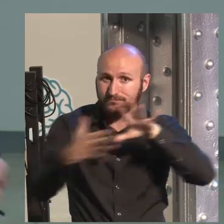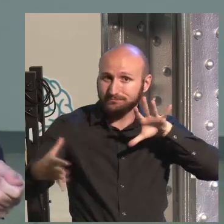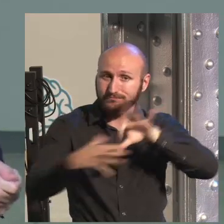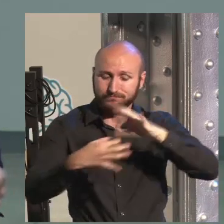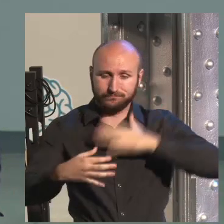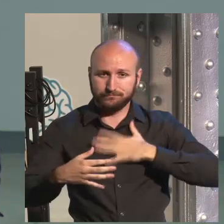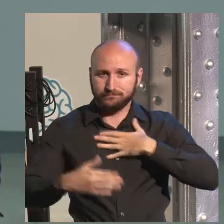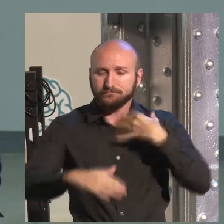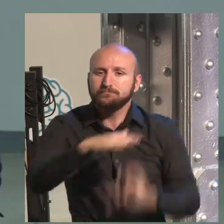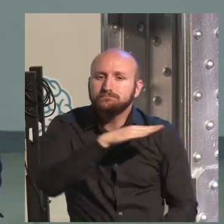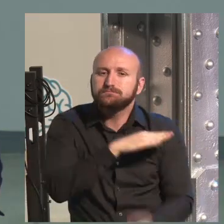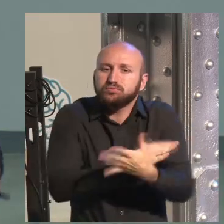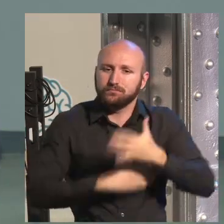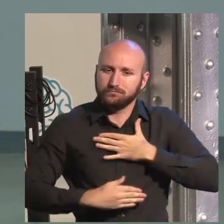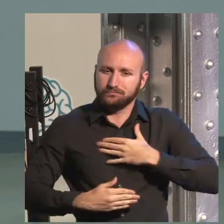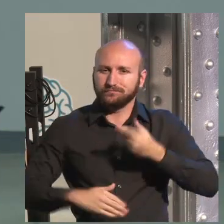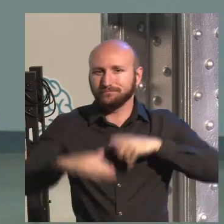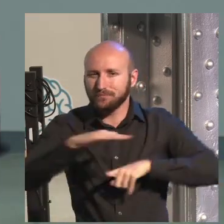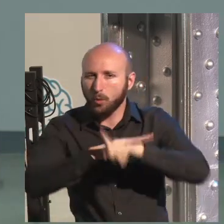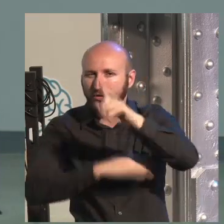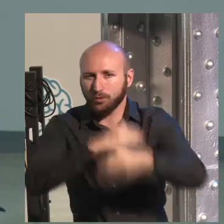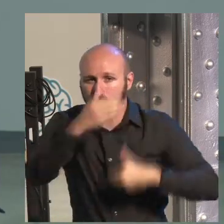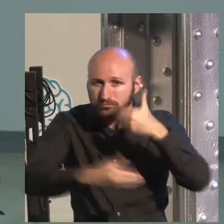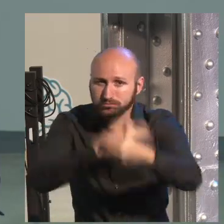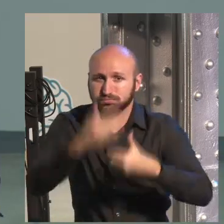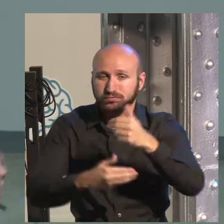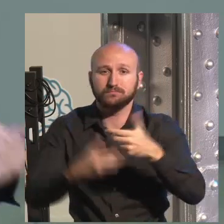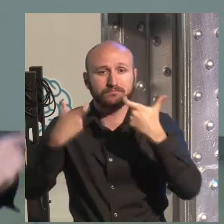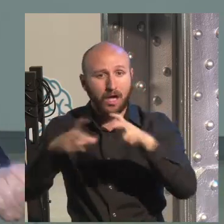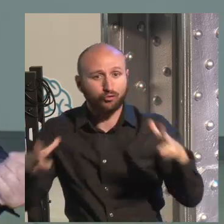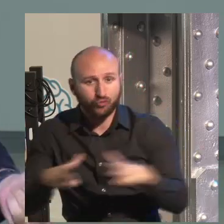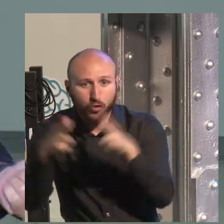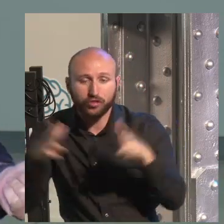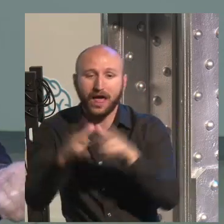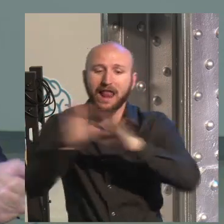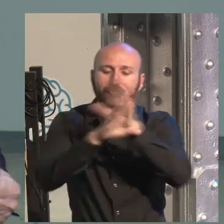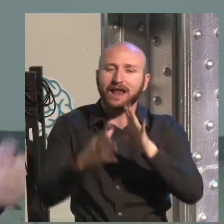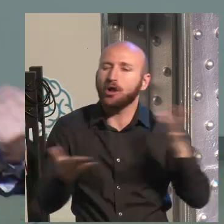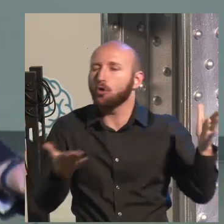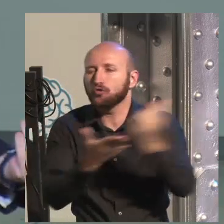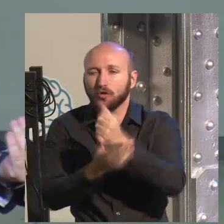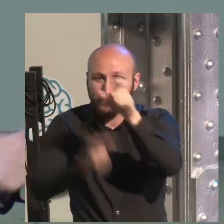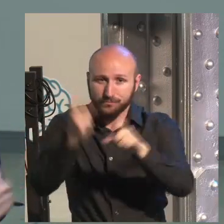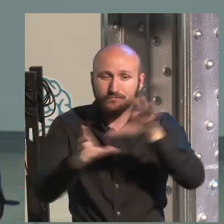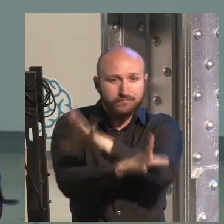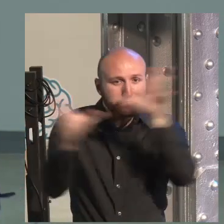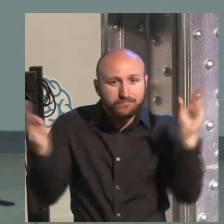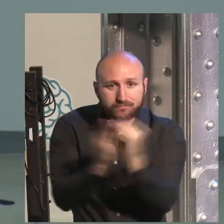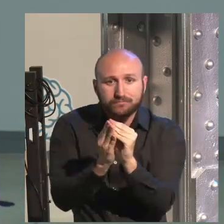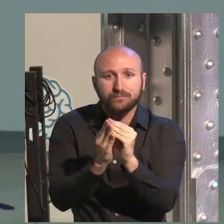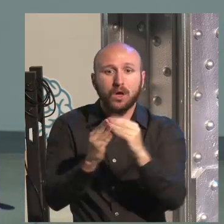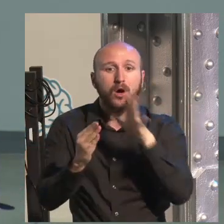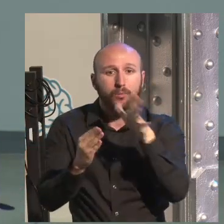origen evolutivo, a nivel social y popular, todo el mundo sacó la conclusión, después de leer El origen